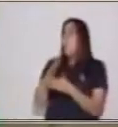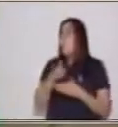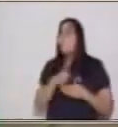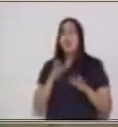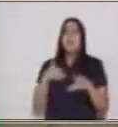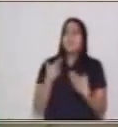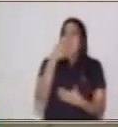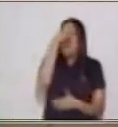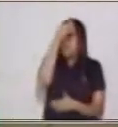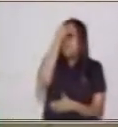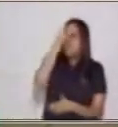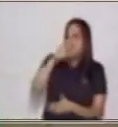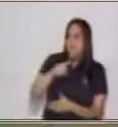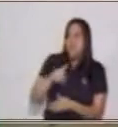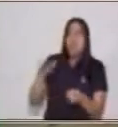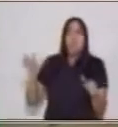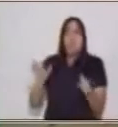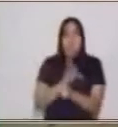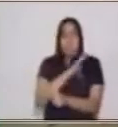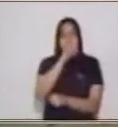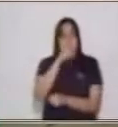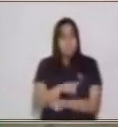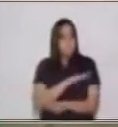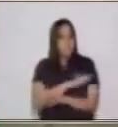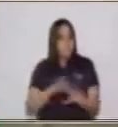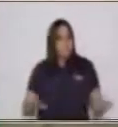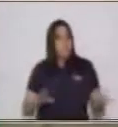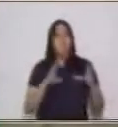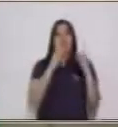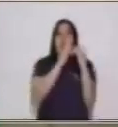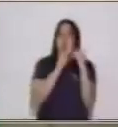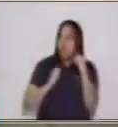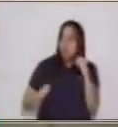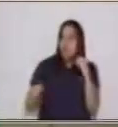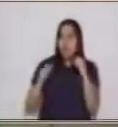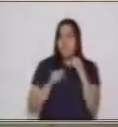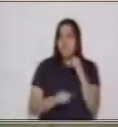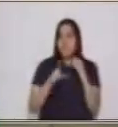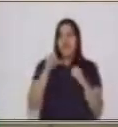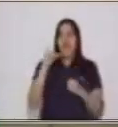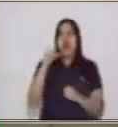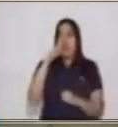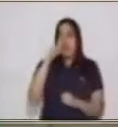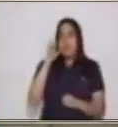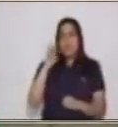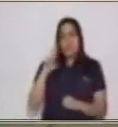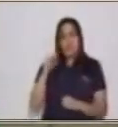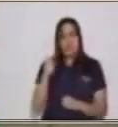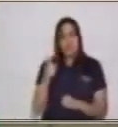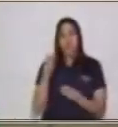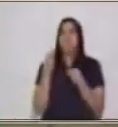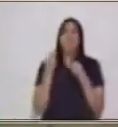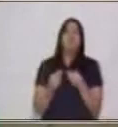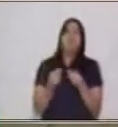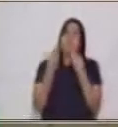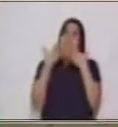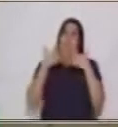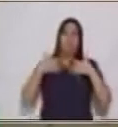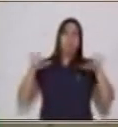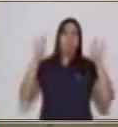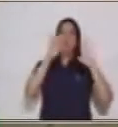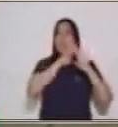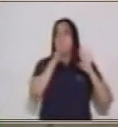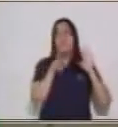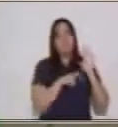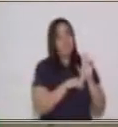que aprendimos hoy. Completamos la parte de ortografía literal. Hay muchas reglas dentro de la